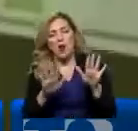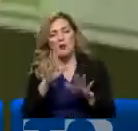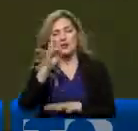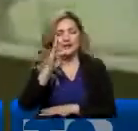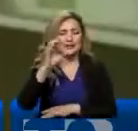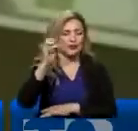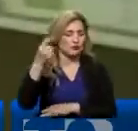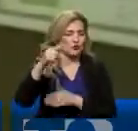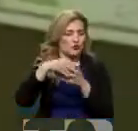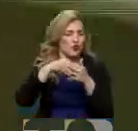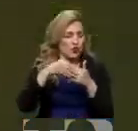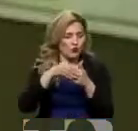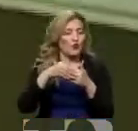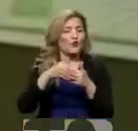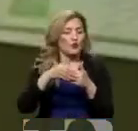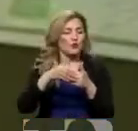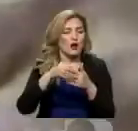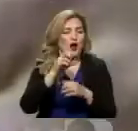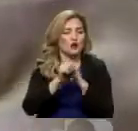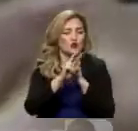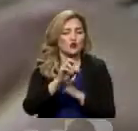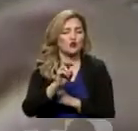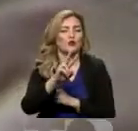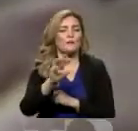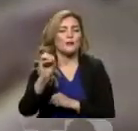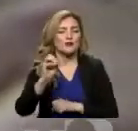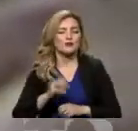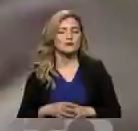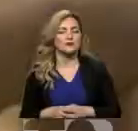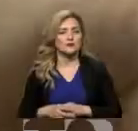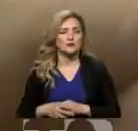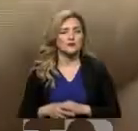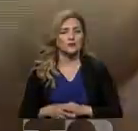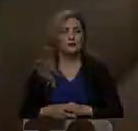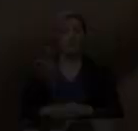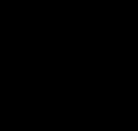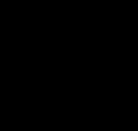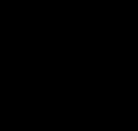700 millones de dólares en el 2020. Joana Ramos, 24 horas.